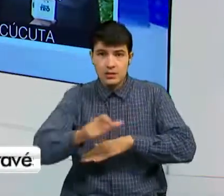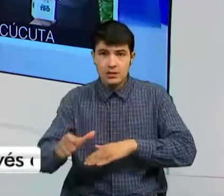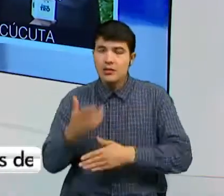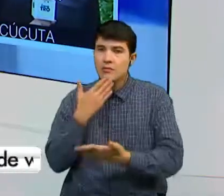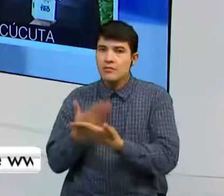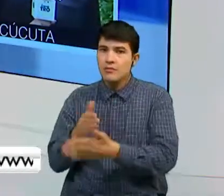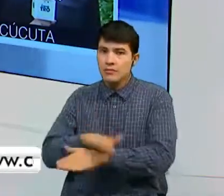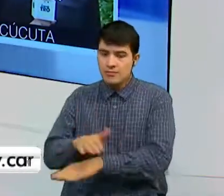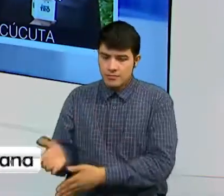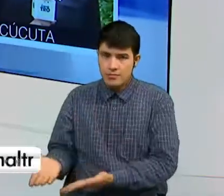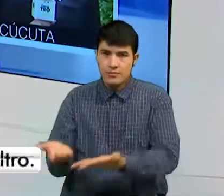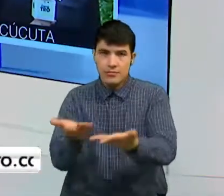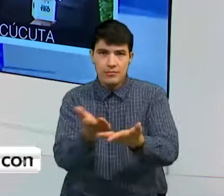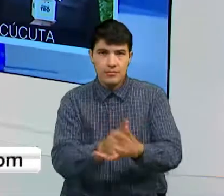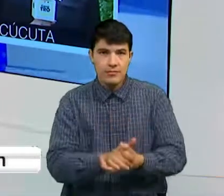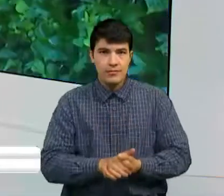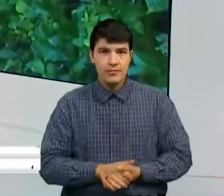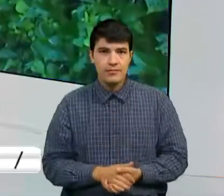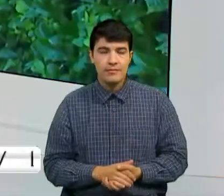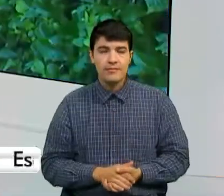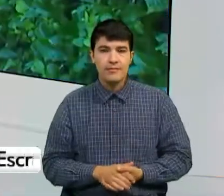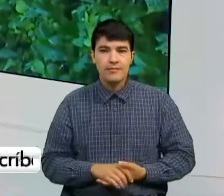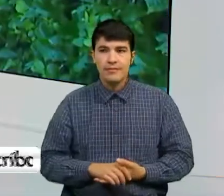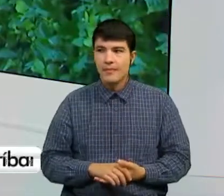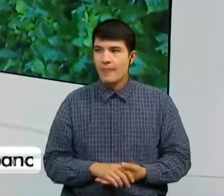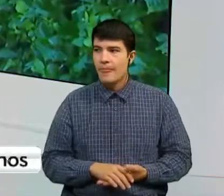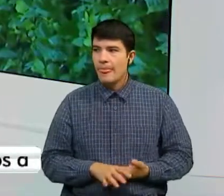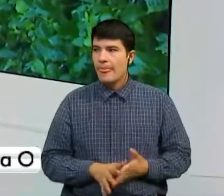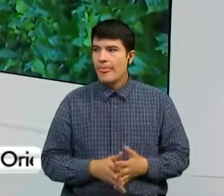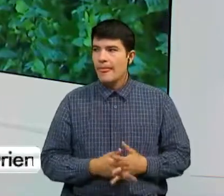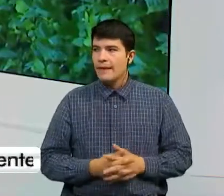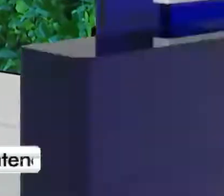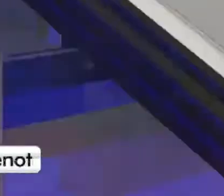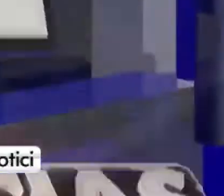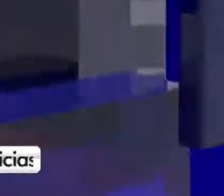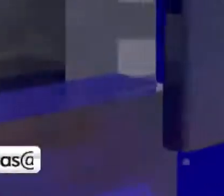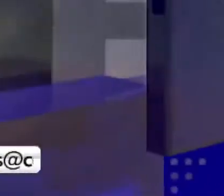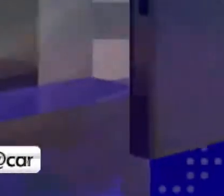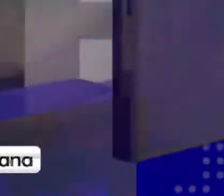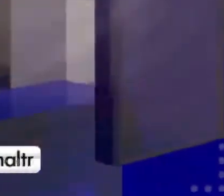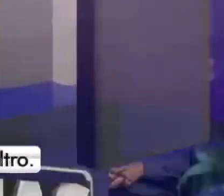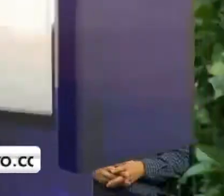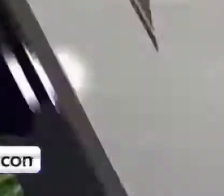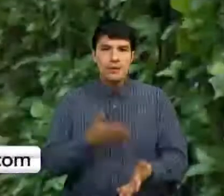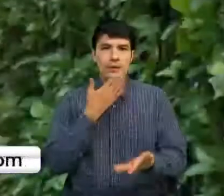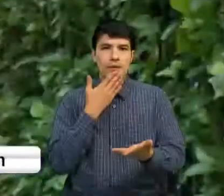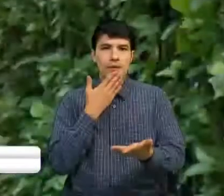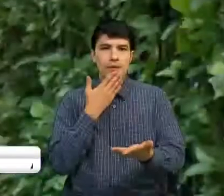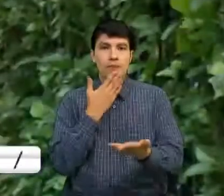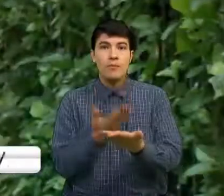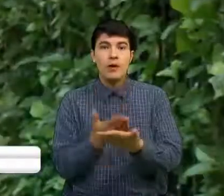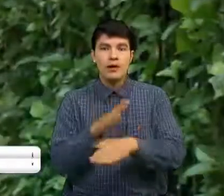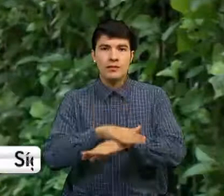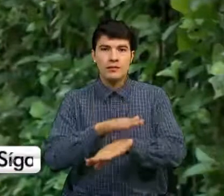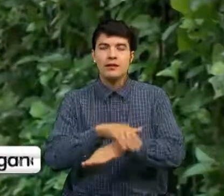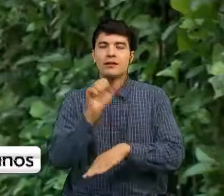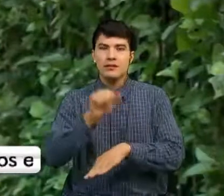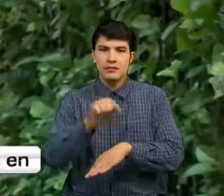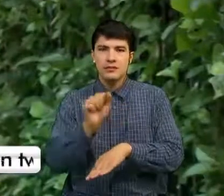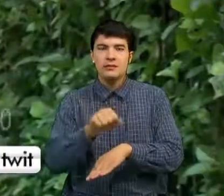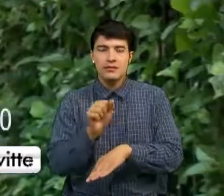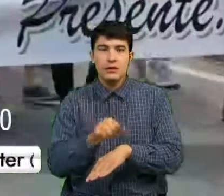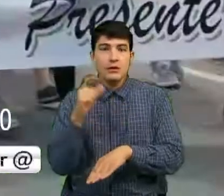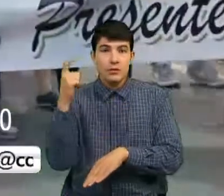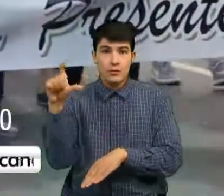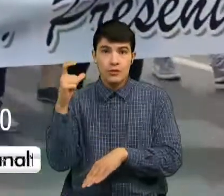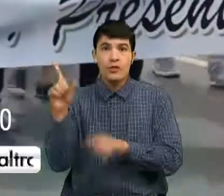Thank you. Buenas tardes, compañeros y televidentes. Pues Cúcuta se